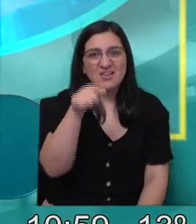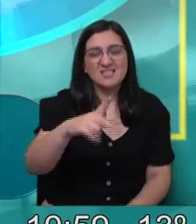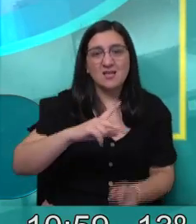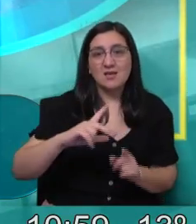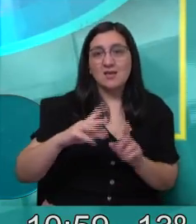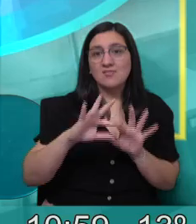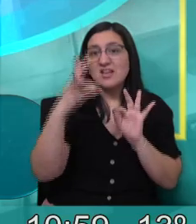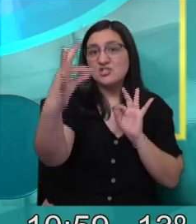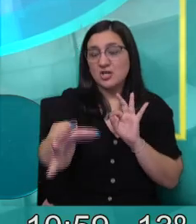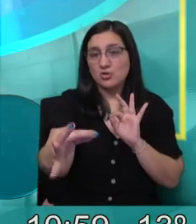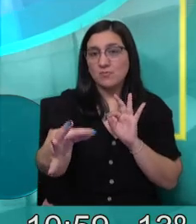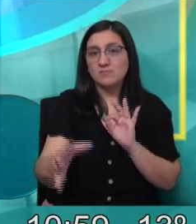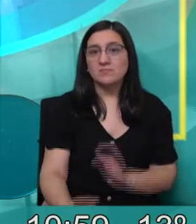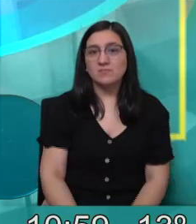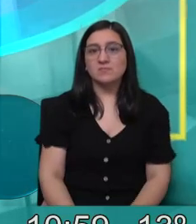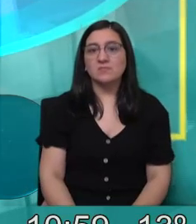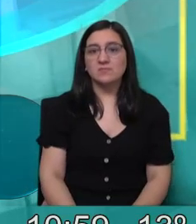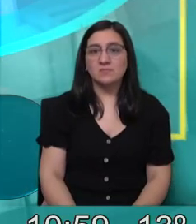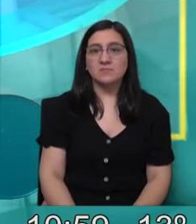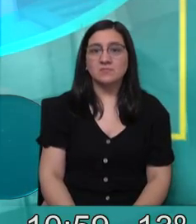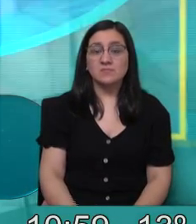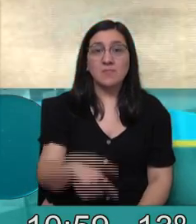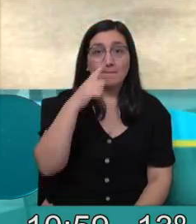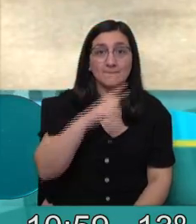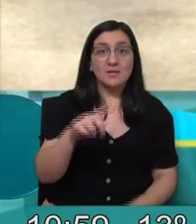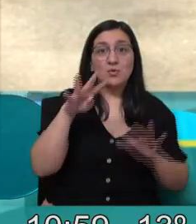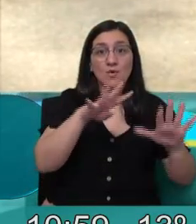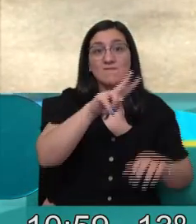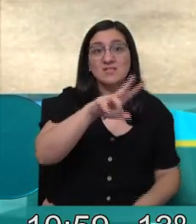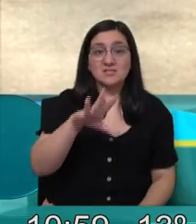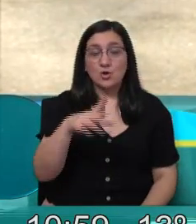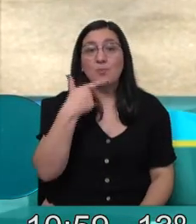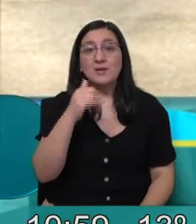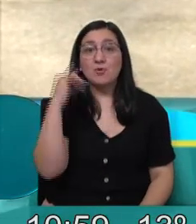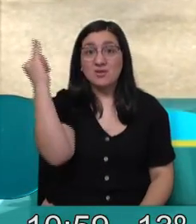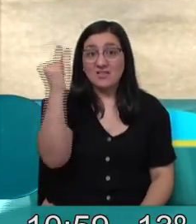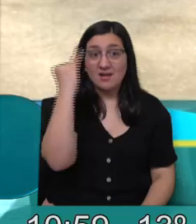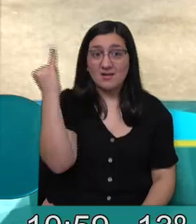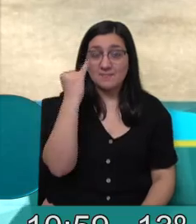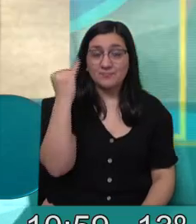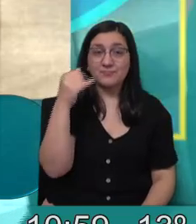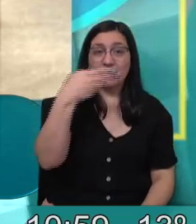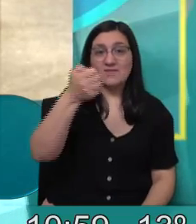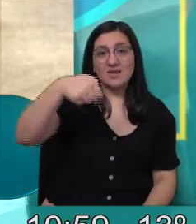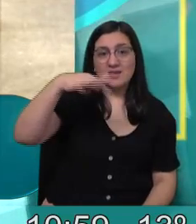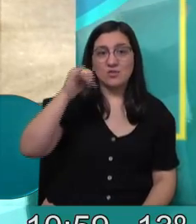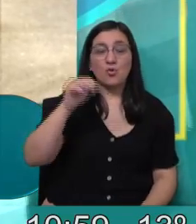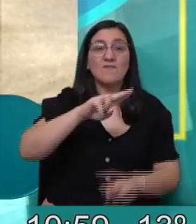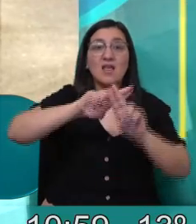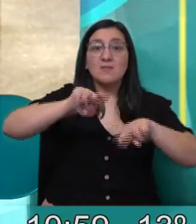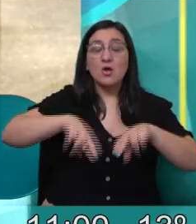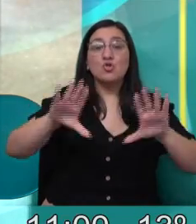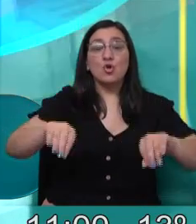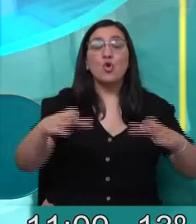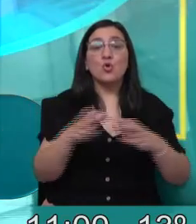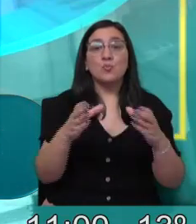trayecto con éxito. Vos me decís, bueno, 1925, Flor, por ejemplo, en Italia, Benito Mussolini había eliminado todos los partidos